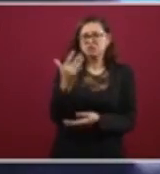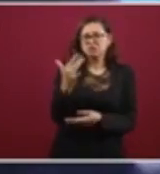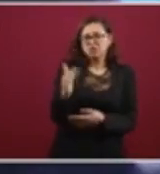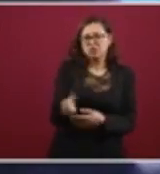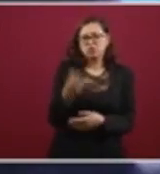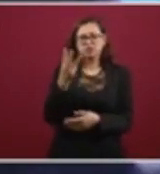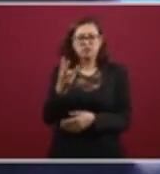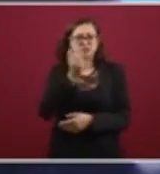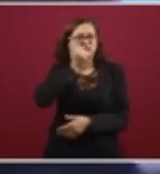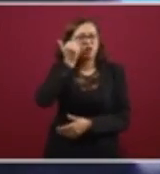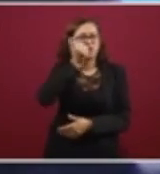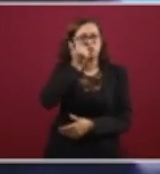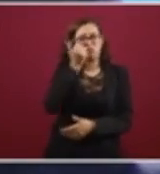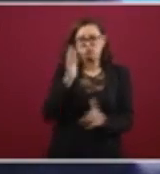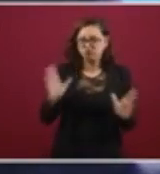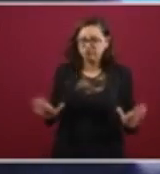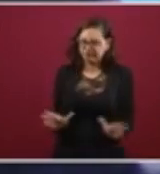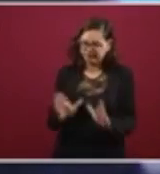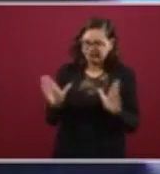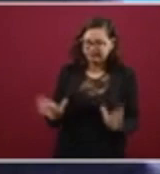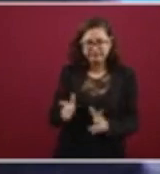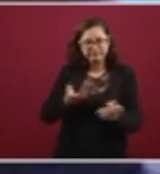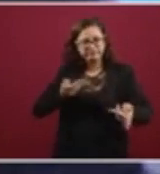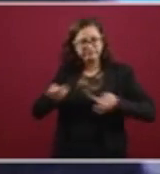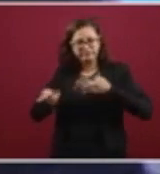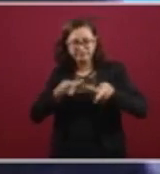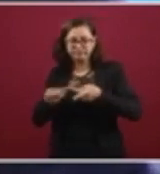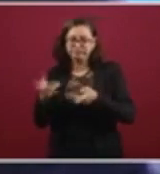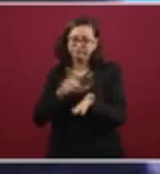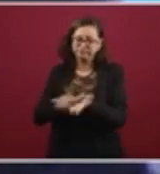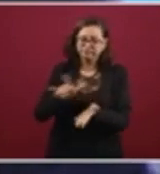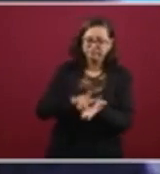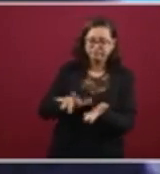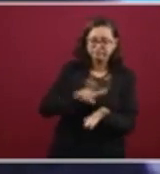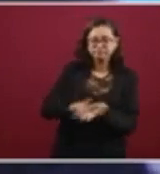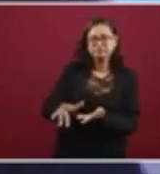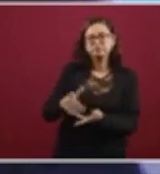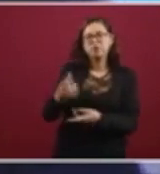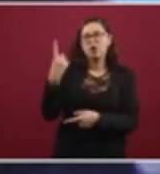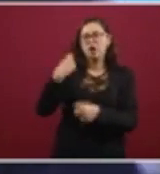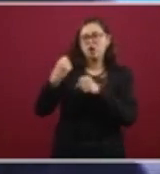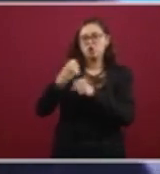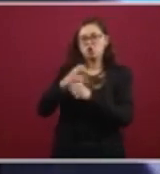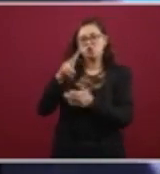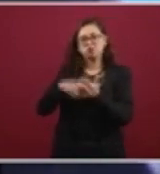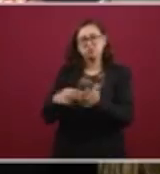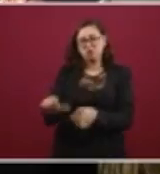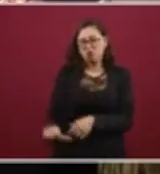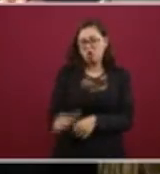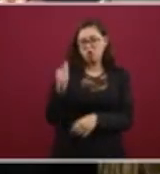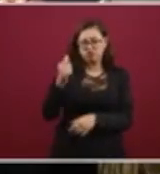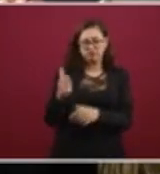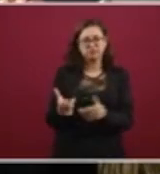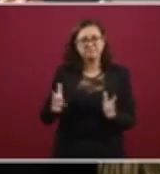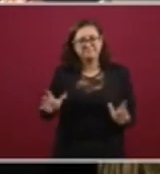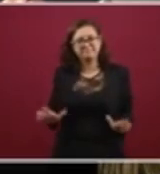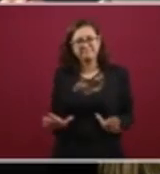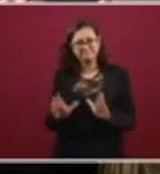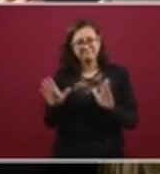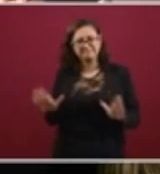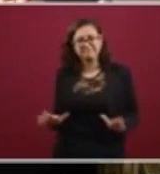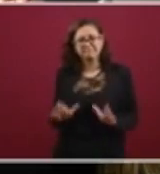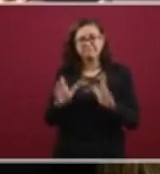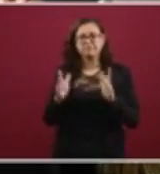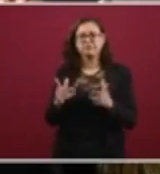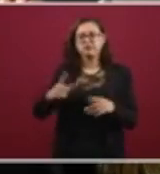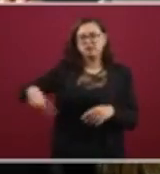53 mil alumnos destacados para ir a los Juegos Panamericanos en 2011. Y bueno, el representante de dicha fundación